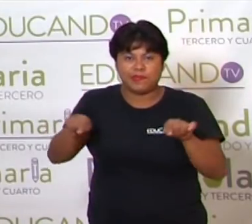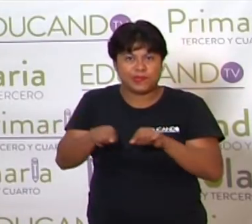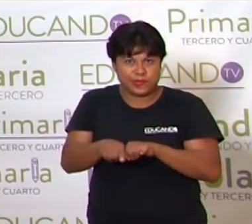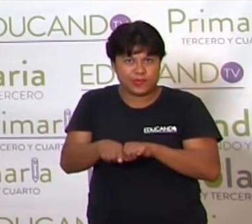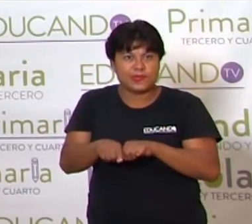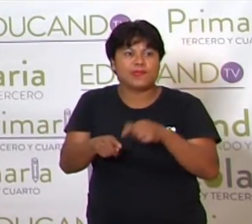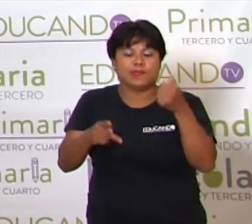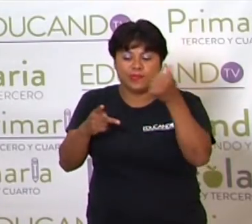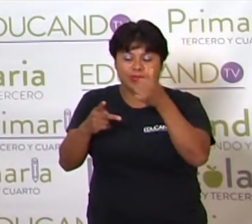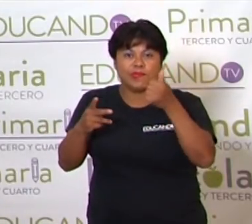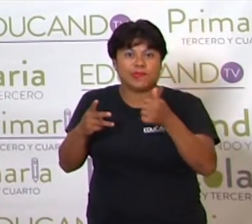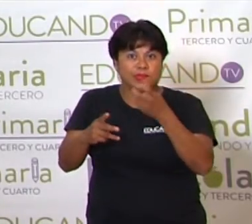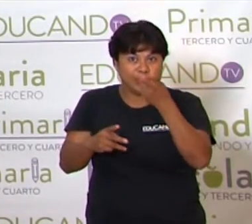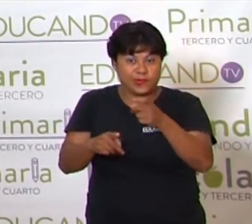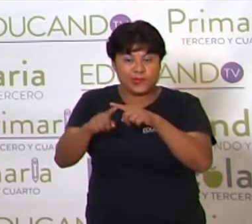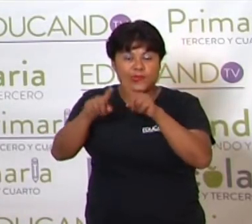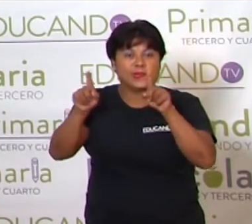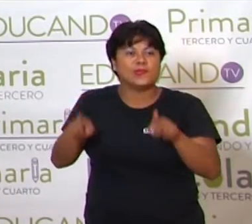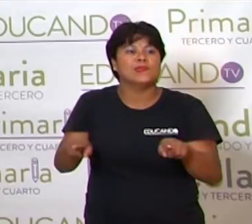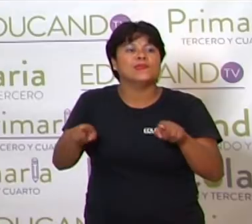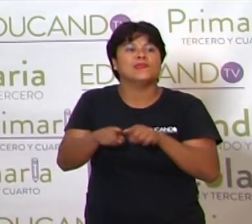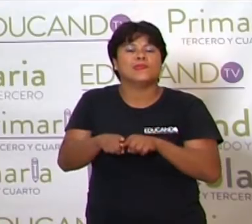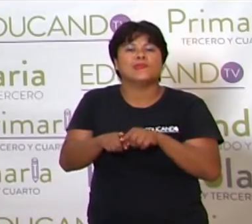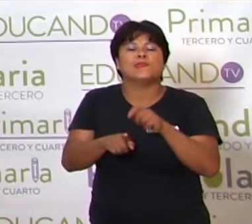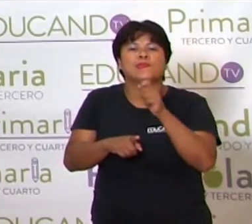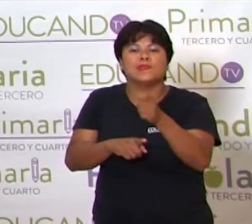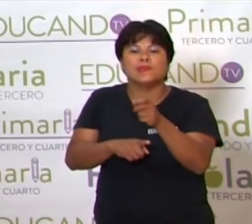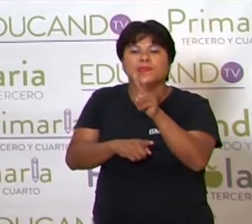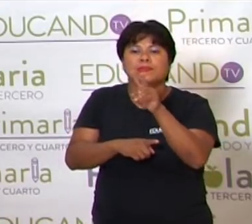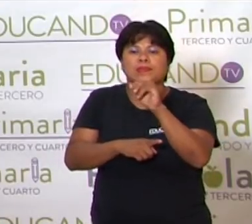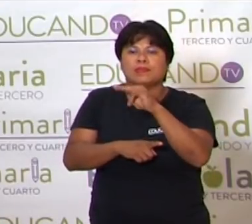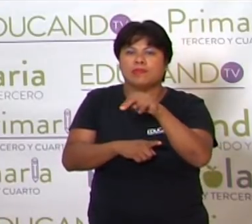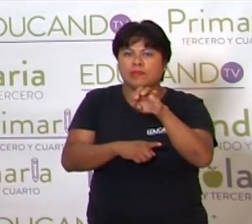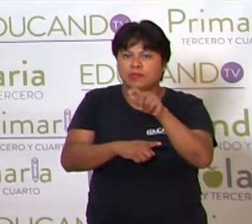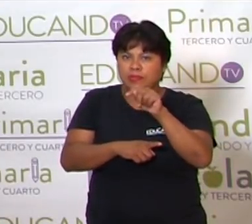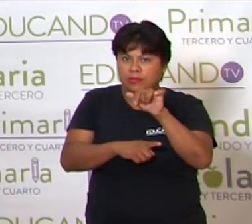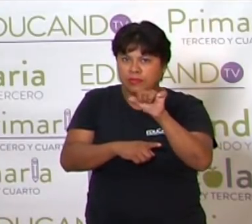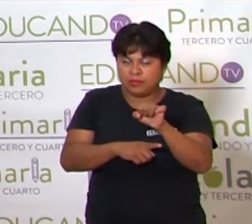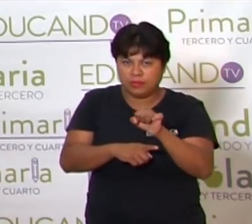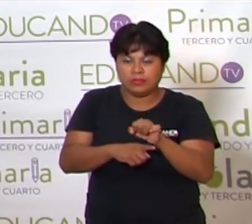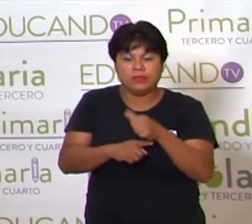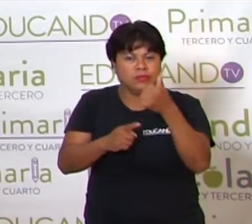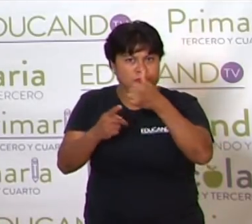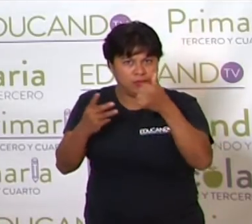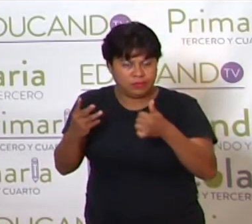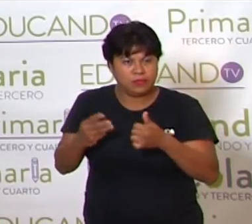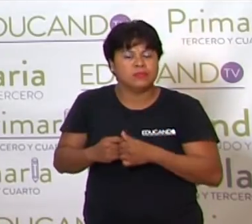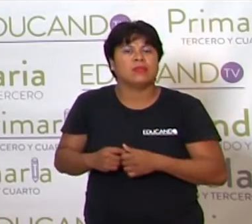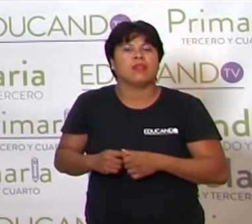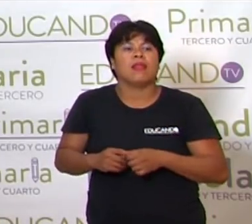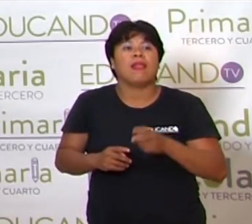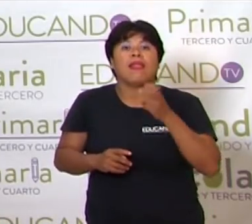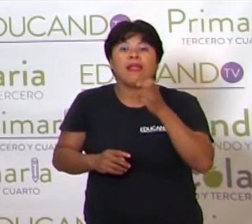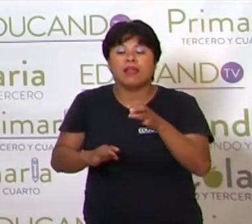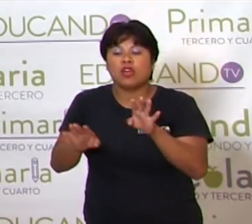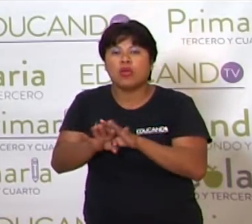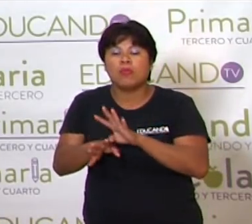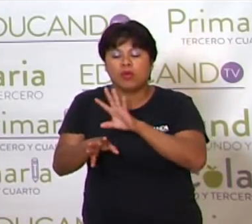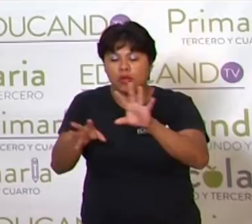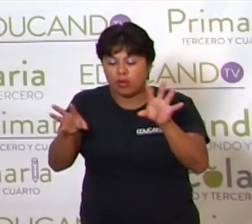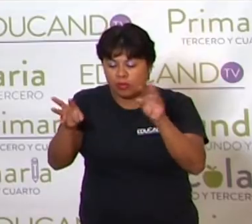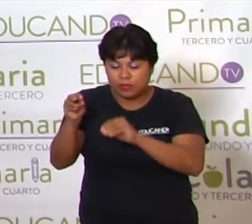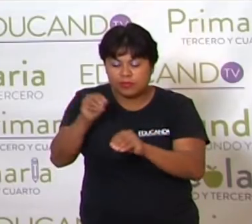Cada uno de estos cuadros son las viñetas, cada uno de los cuadros. Es la